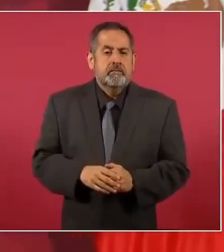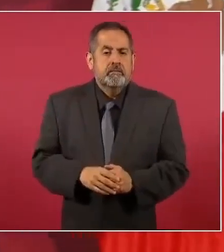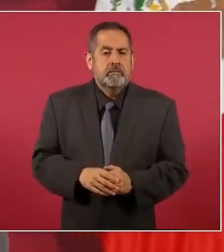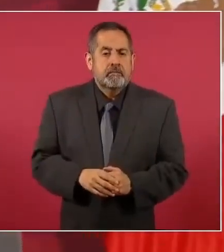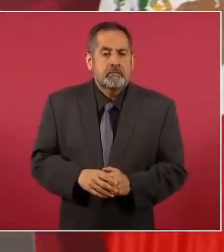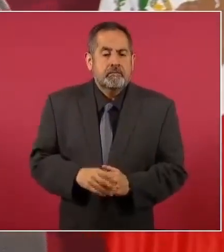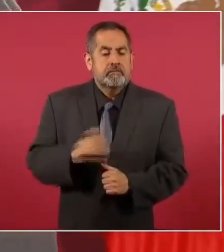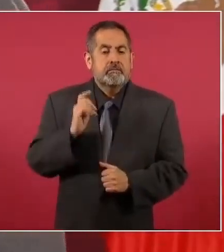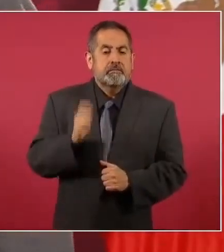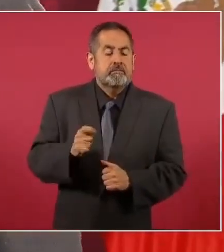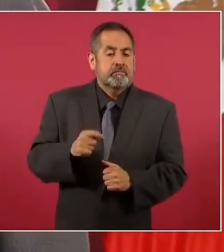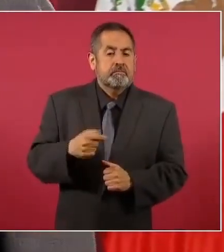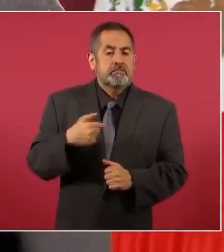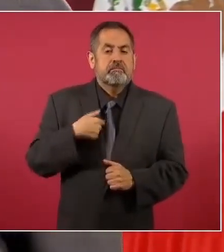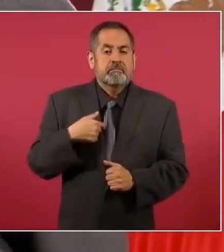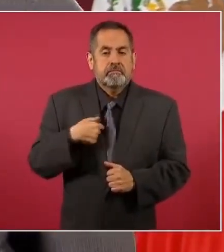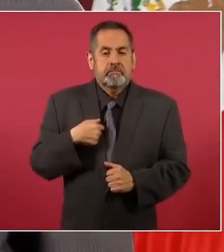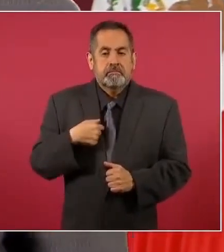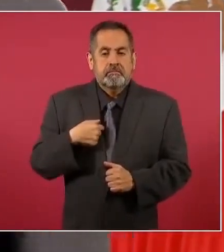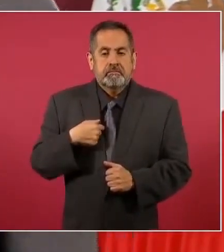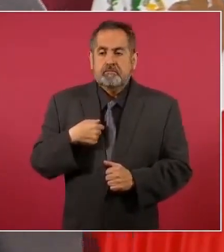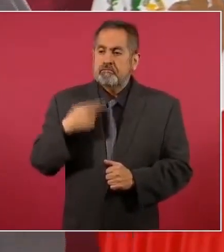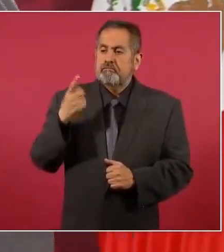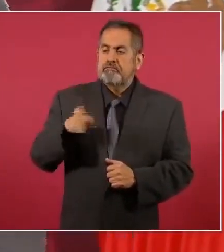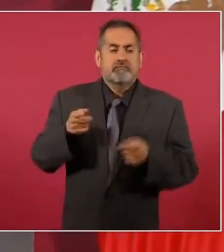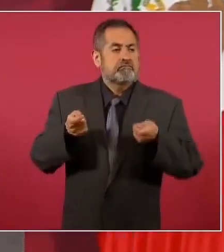nuestro tiene que ver con el mandar